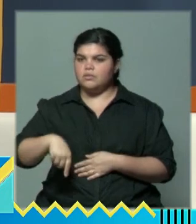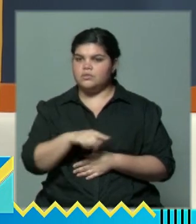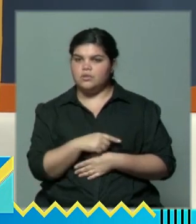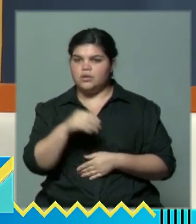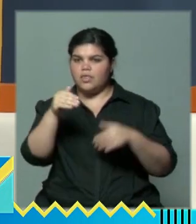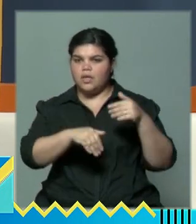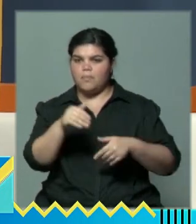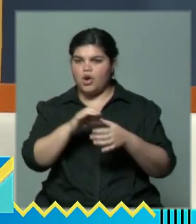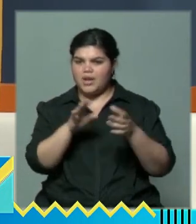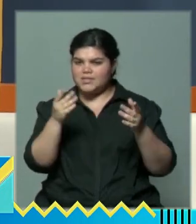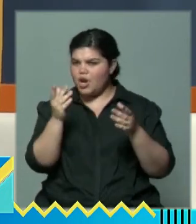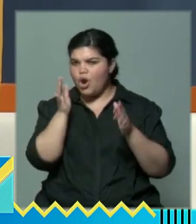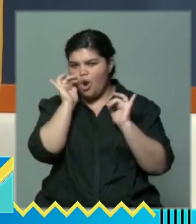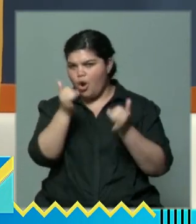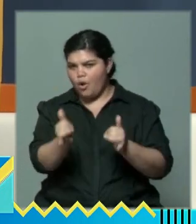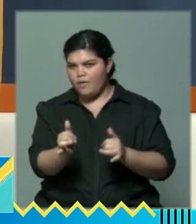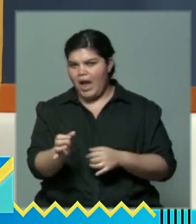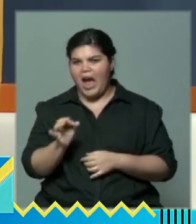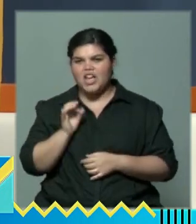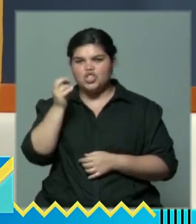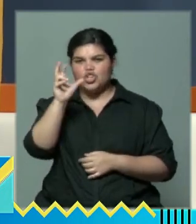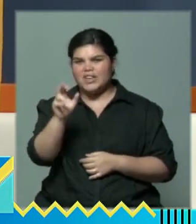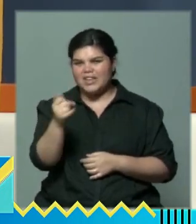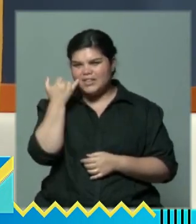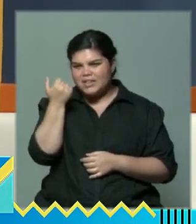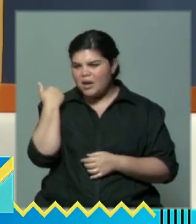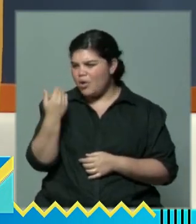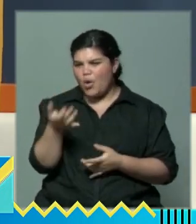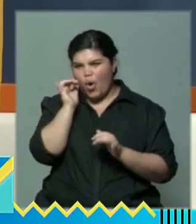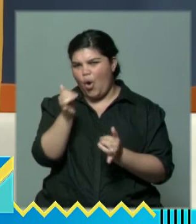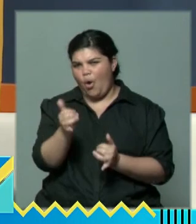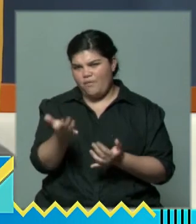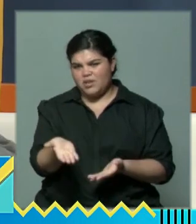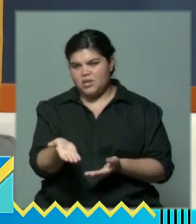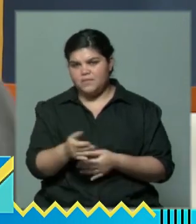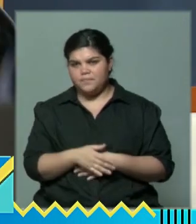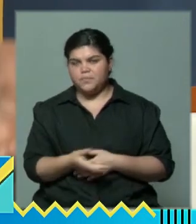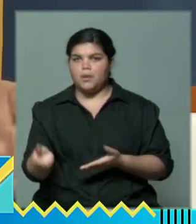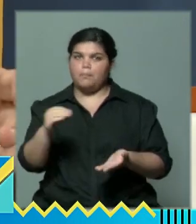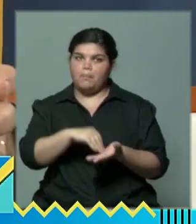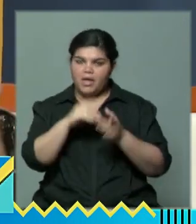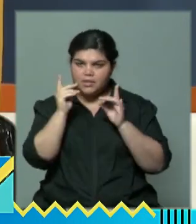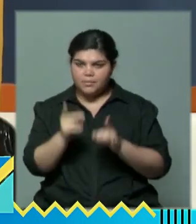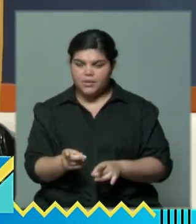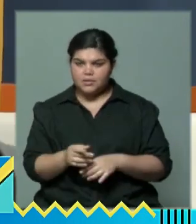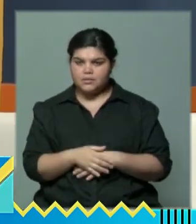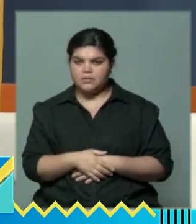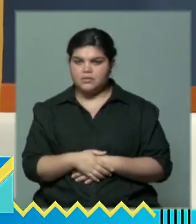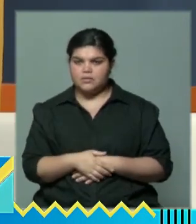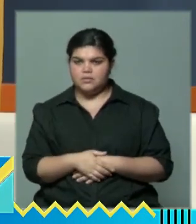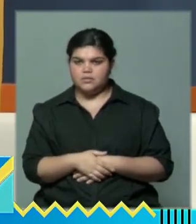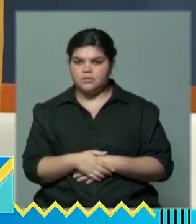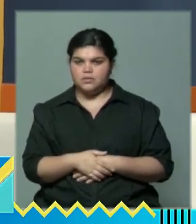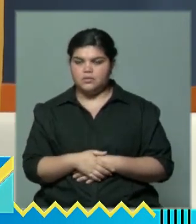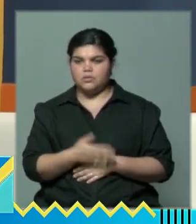democracia joven, más allá que tenemos 30 años de democracia, y encima vinimos de un